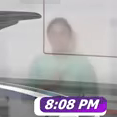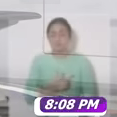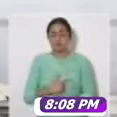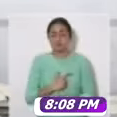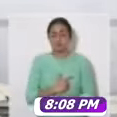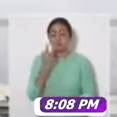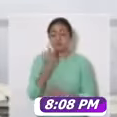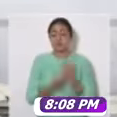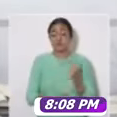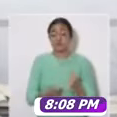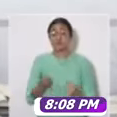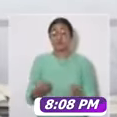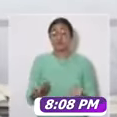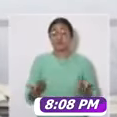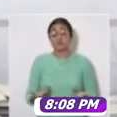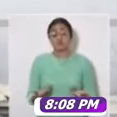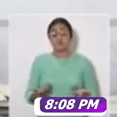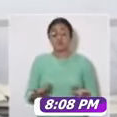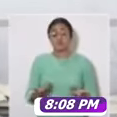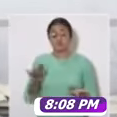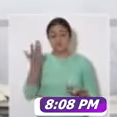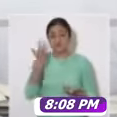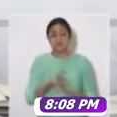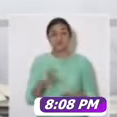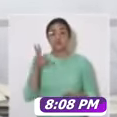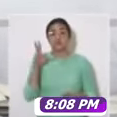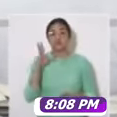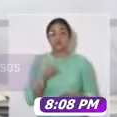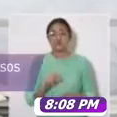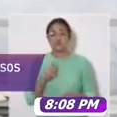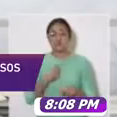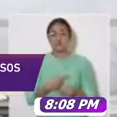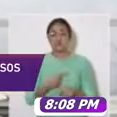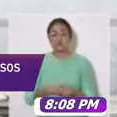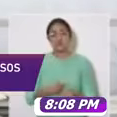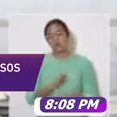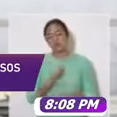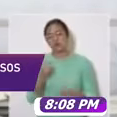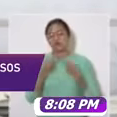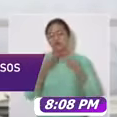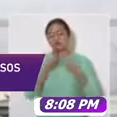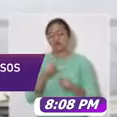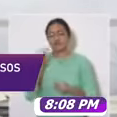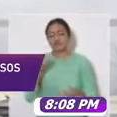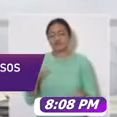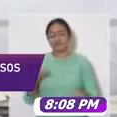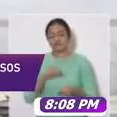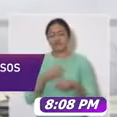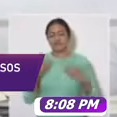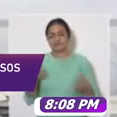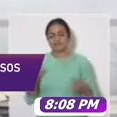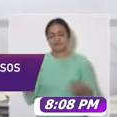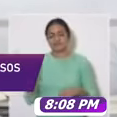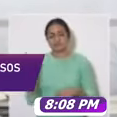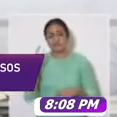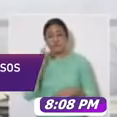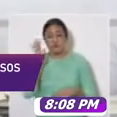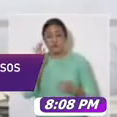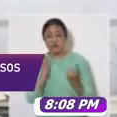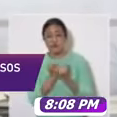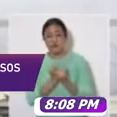Miguel Barbosa Huerta, pidió que no hay, bueno, dijo que no hay nuevos casos confirmados de la